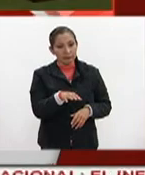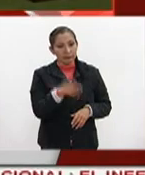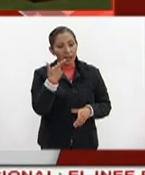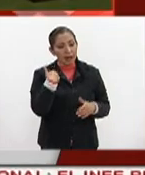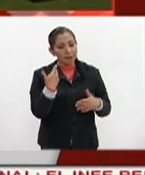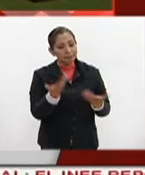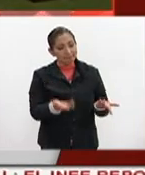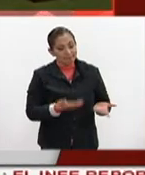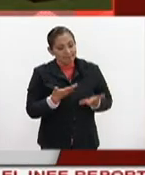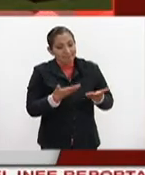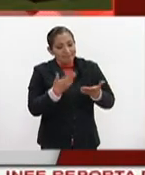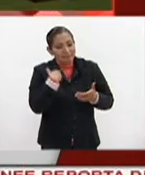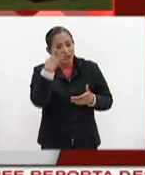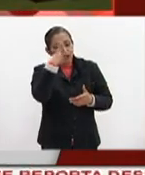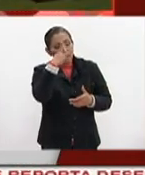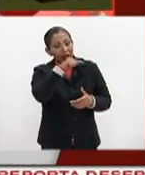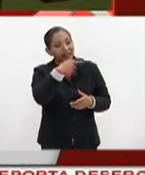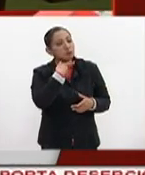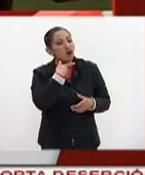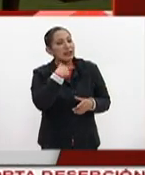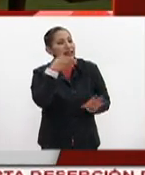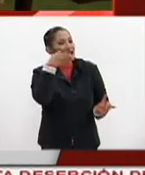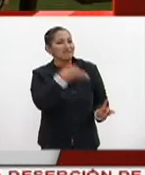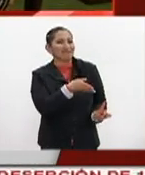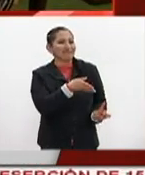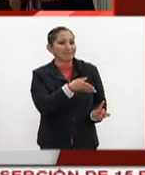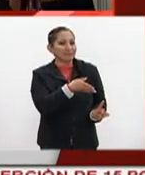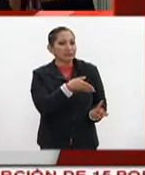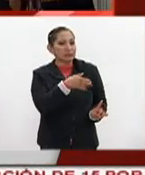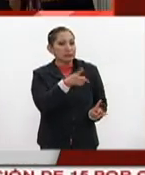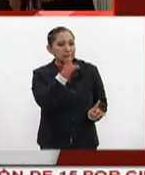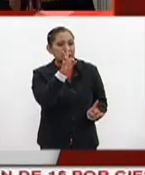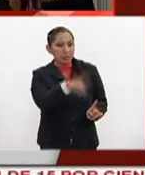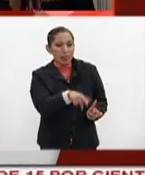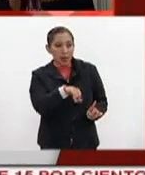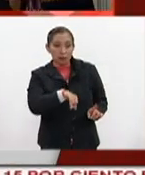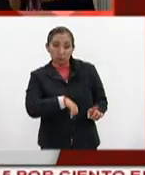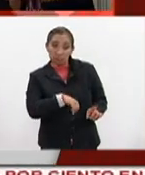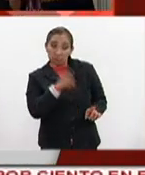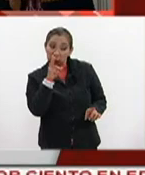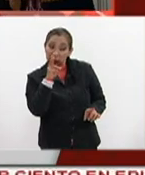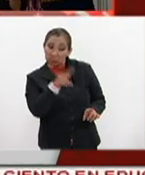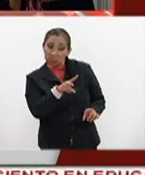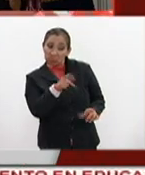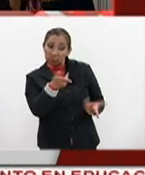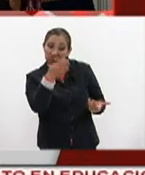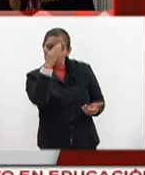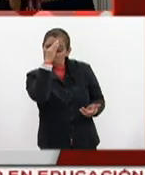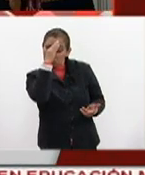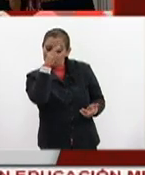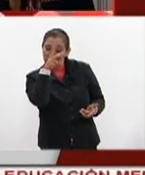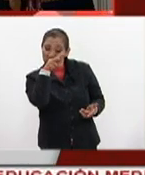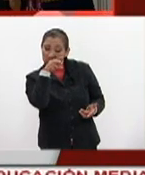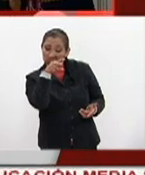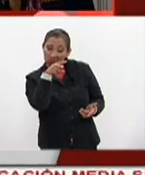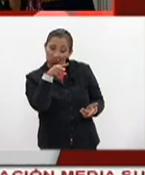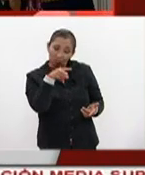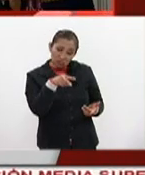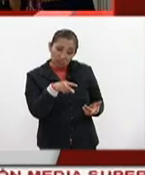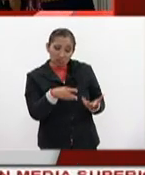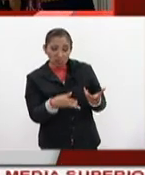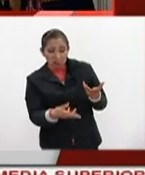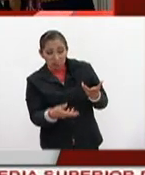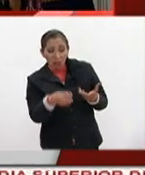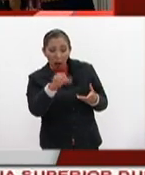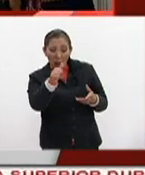la motivación de Trump es completamente político. Lo que verdaderamente es interesante pensar aquí son